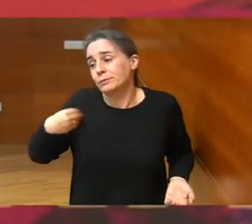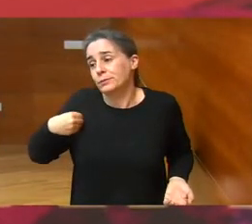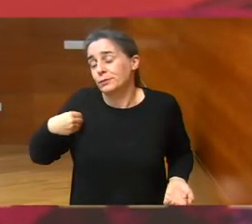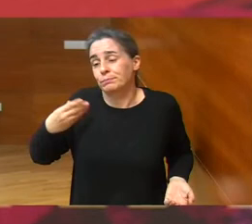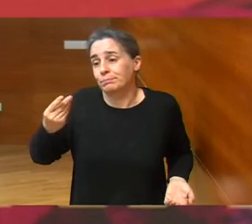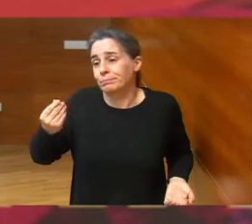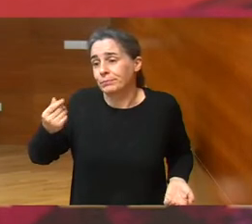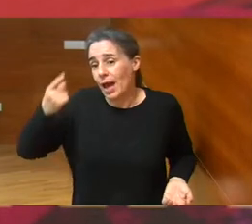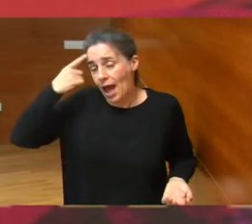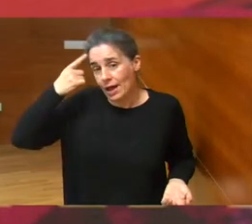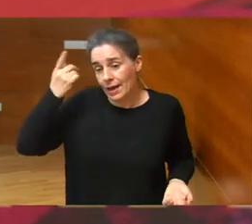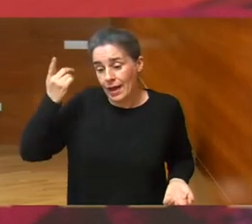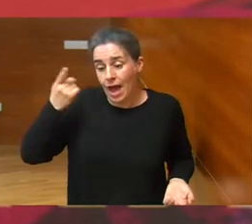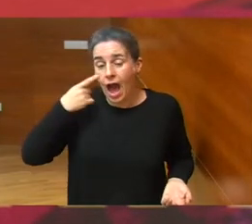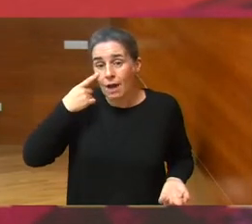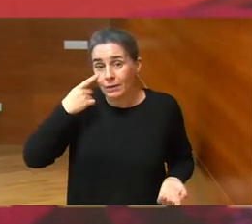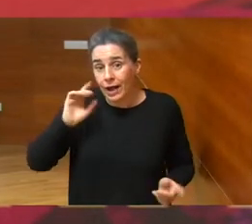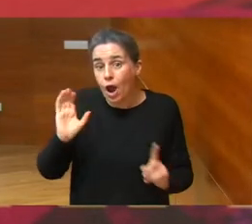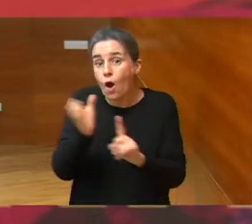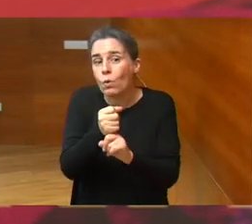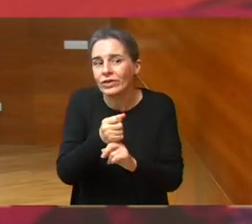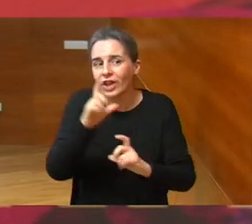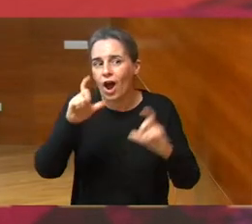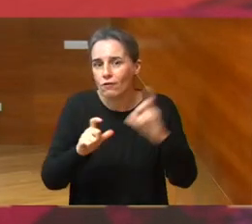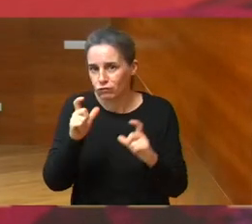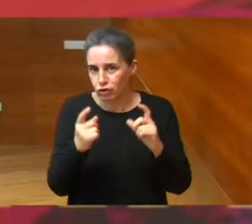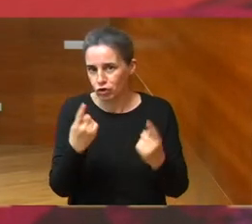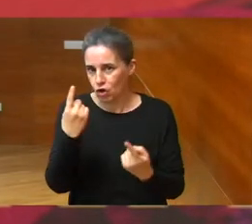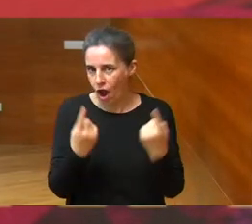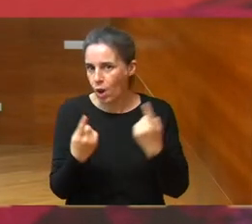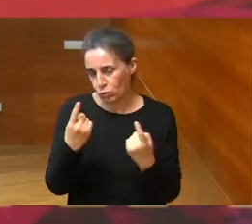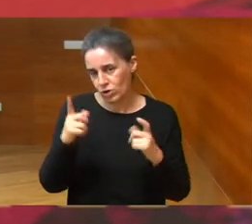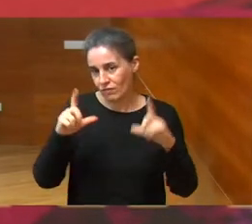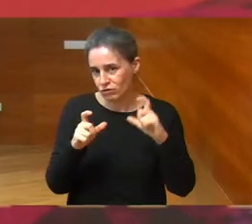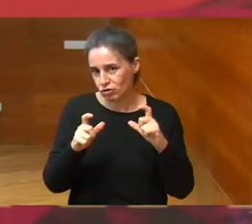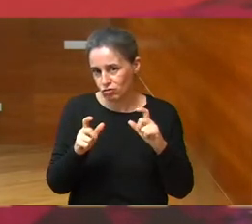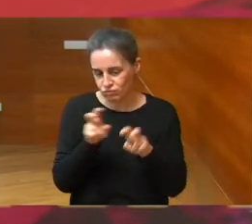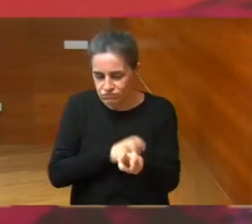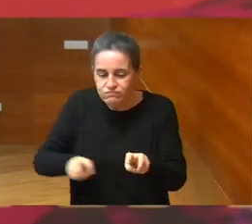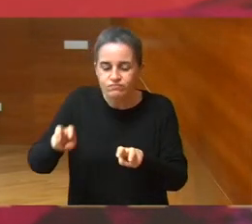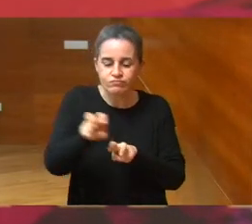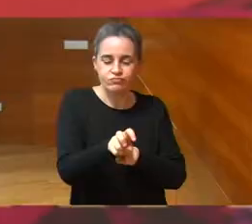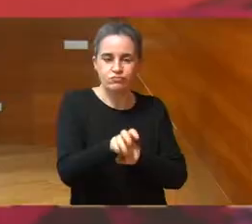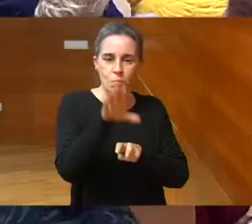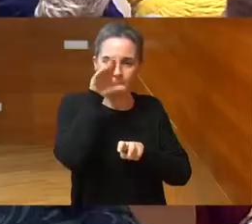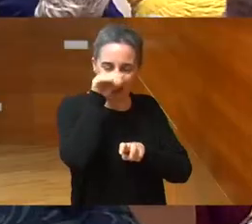aparece alguna que no estaría mal